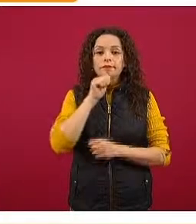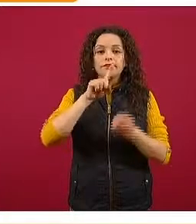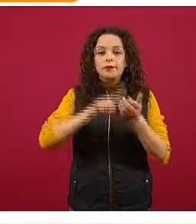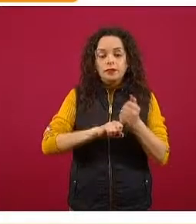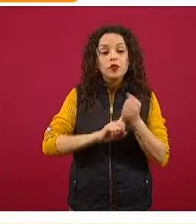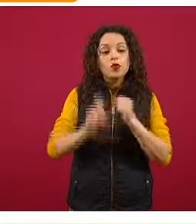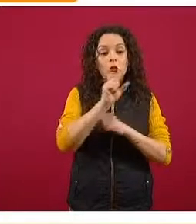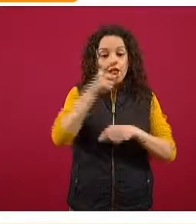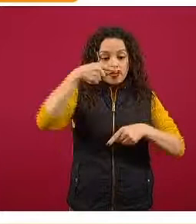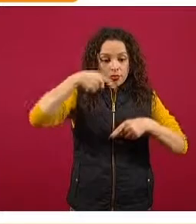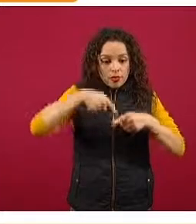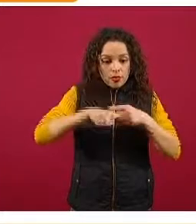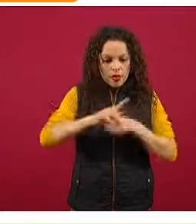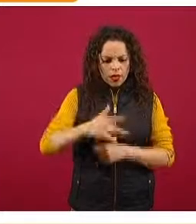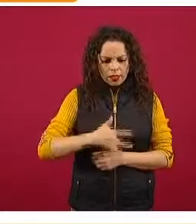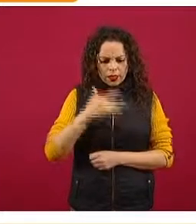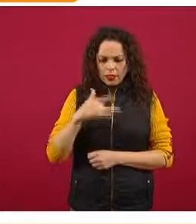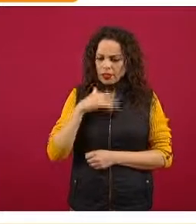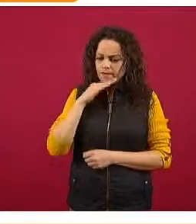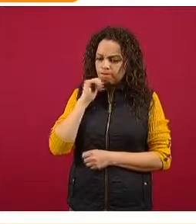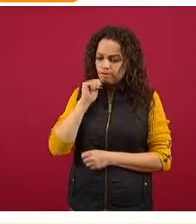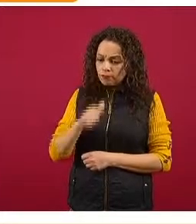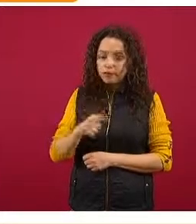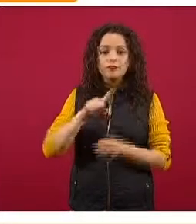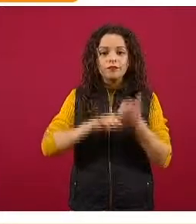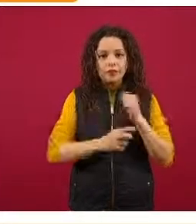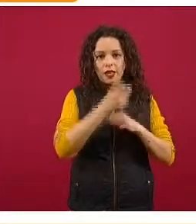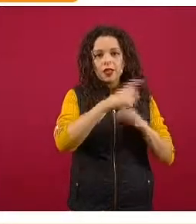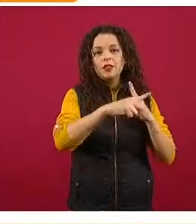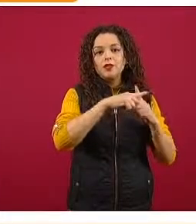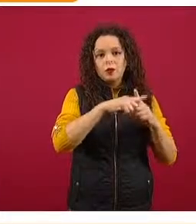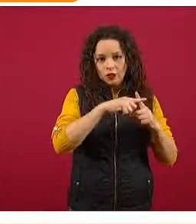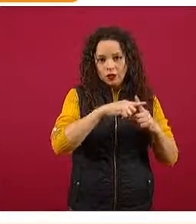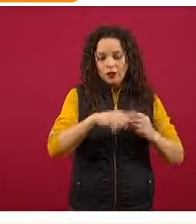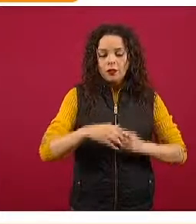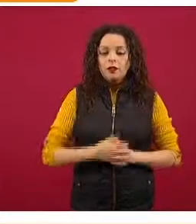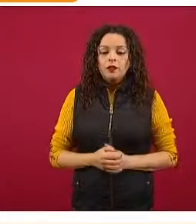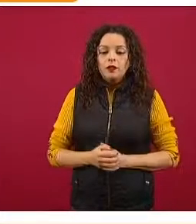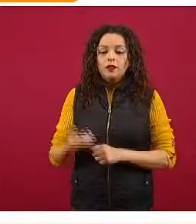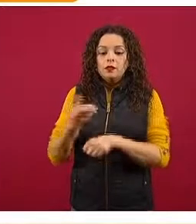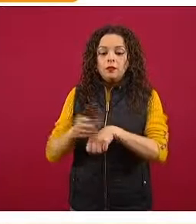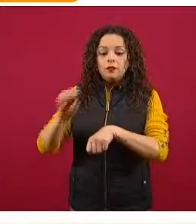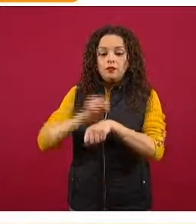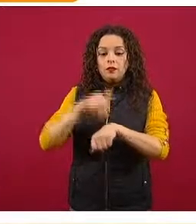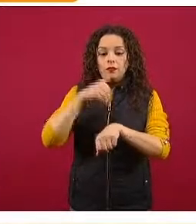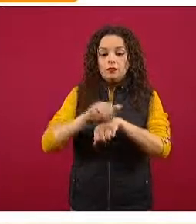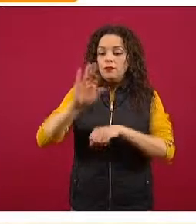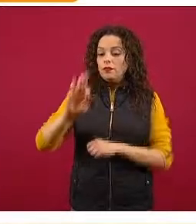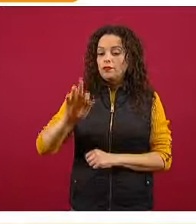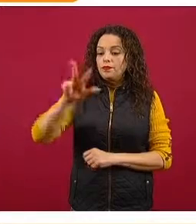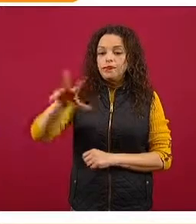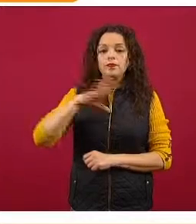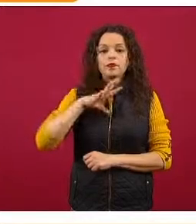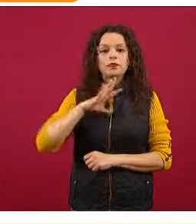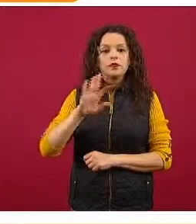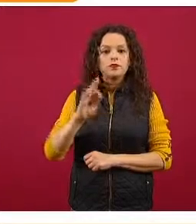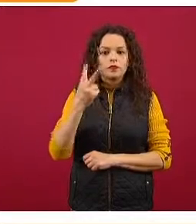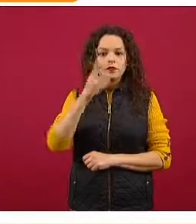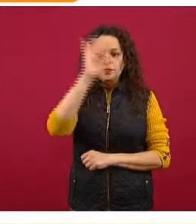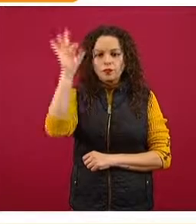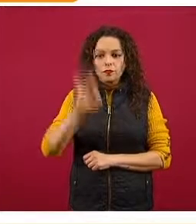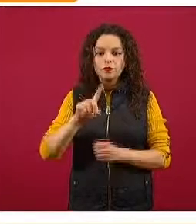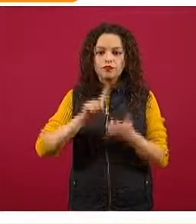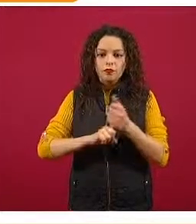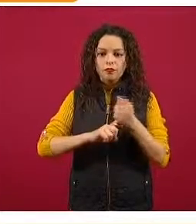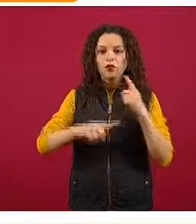cuando iniciaron su sintomatología. Actualmente para la semana 48 tenemos un 42% de